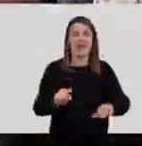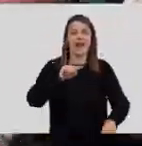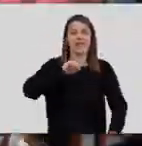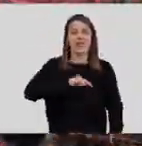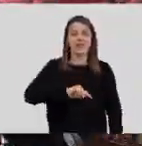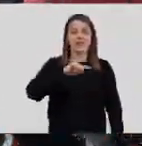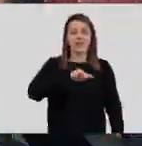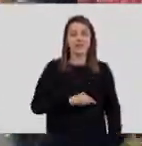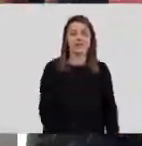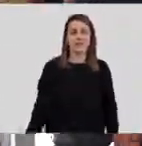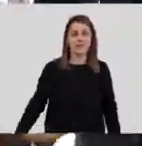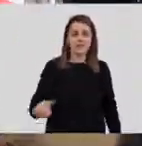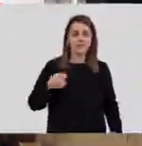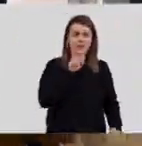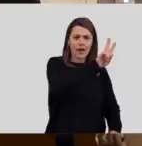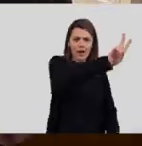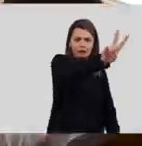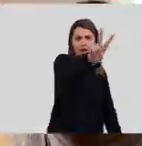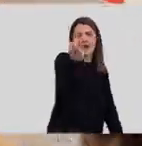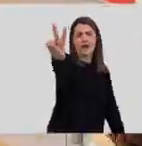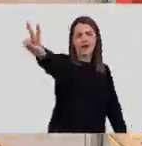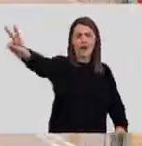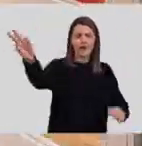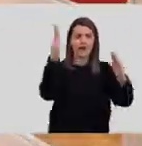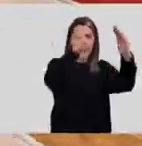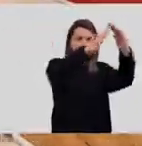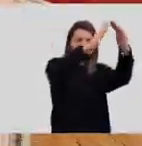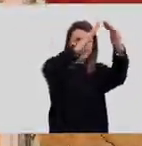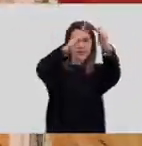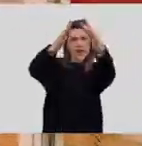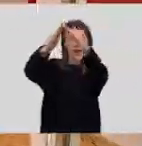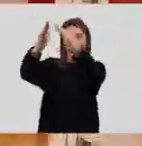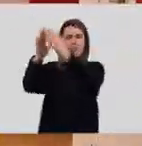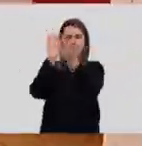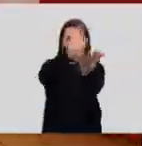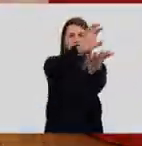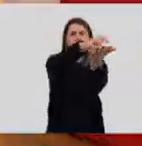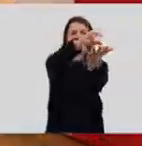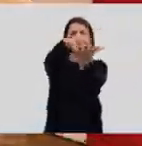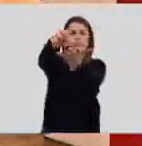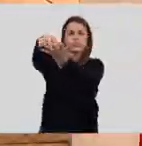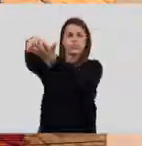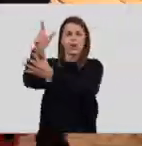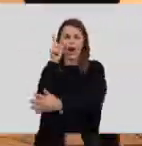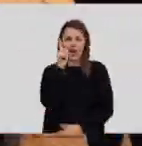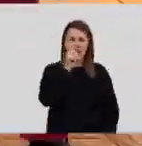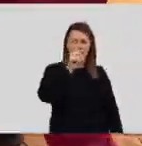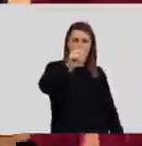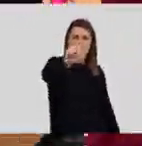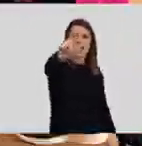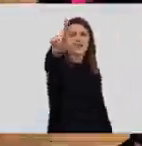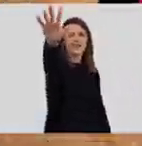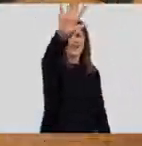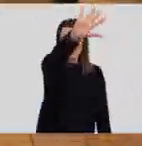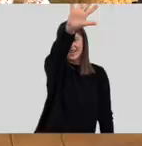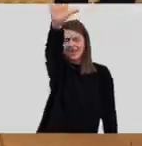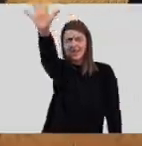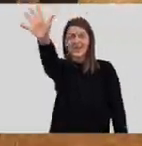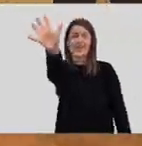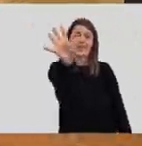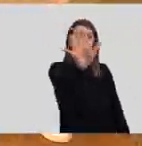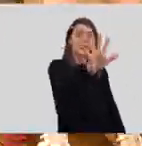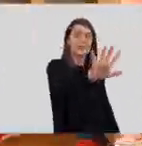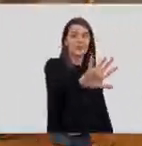que se para el tiempo. Y ver cómo las casas quedan atrás,